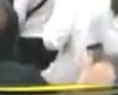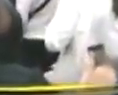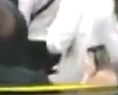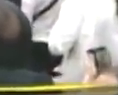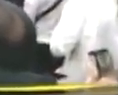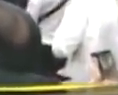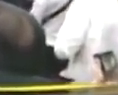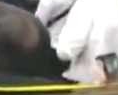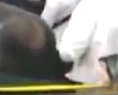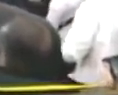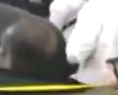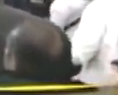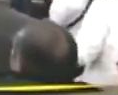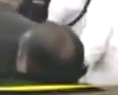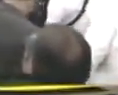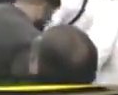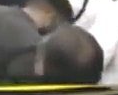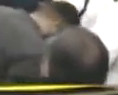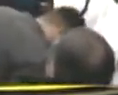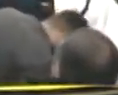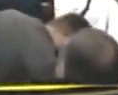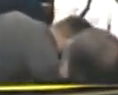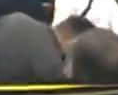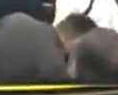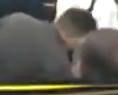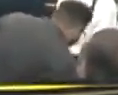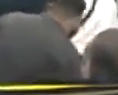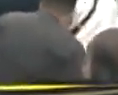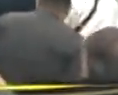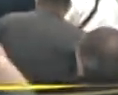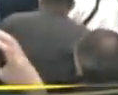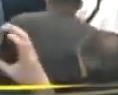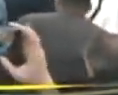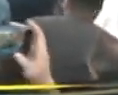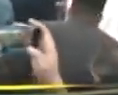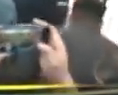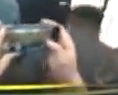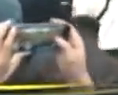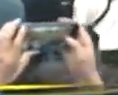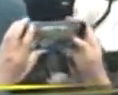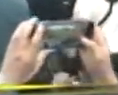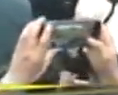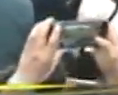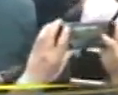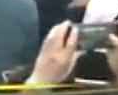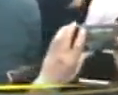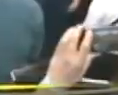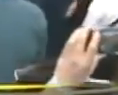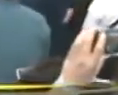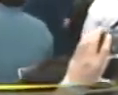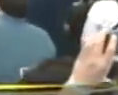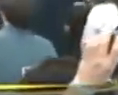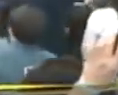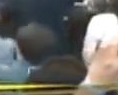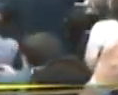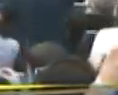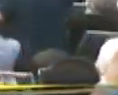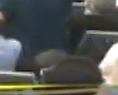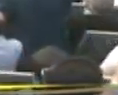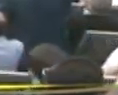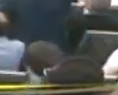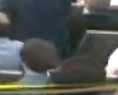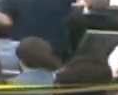Miraflores. Las fotografías, el encuentro, el mensaje, la palabra entre el presidente de la República, Nicolás